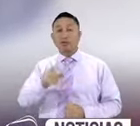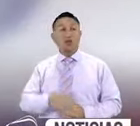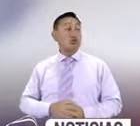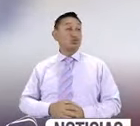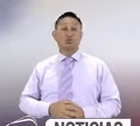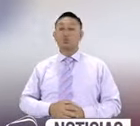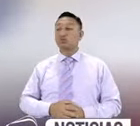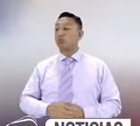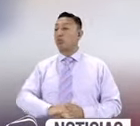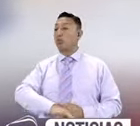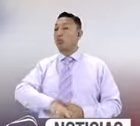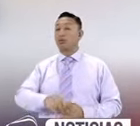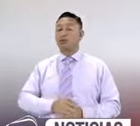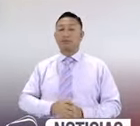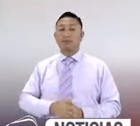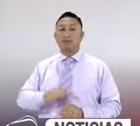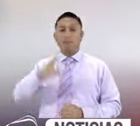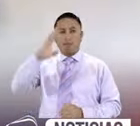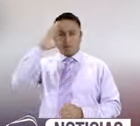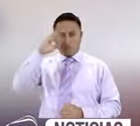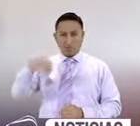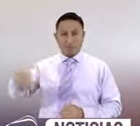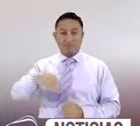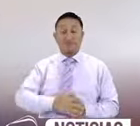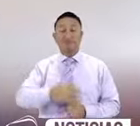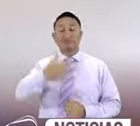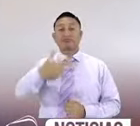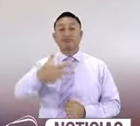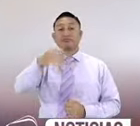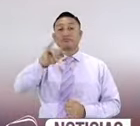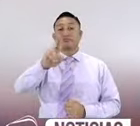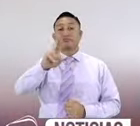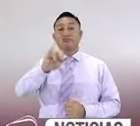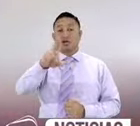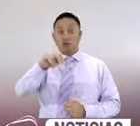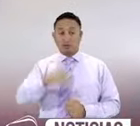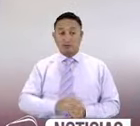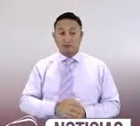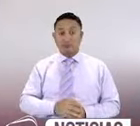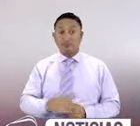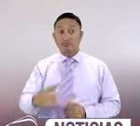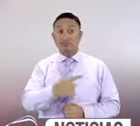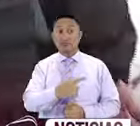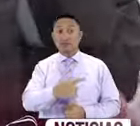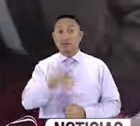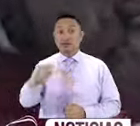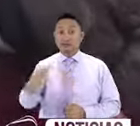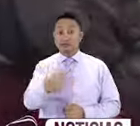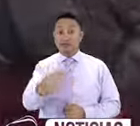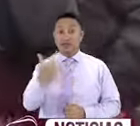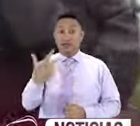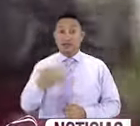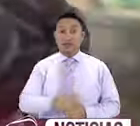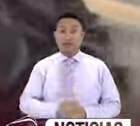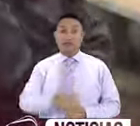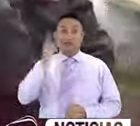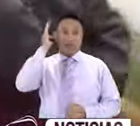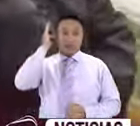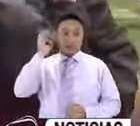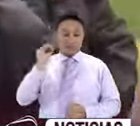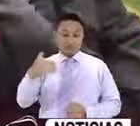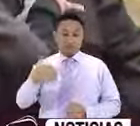que patrullaban por el sector de Chiriyacu fueron advertidos de la presencia de las mujeres. Al ser interceptadas, les encontraron